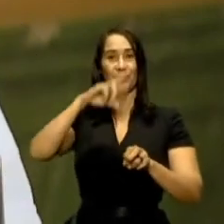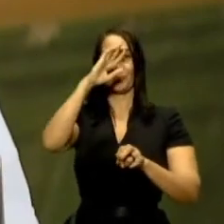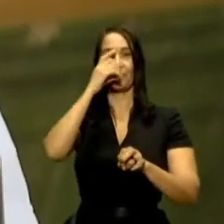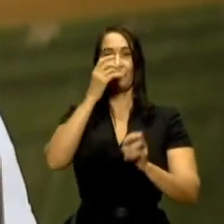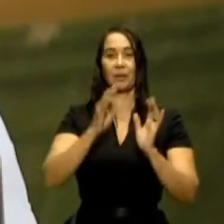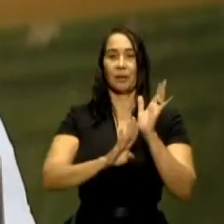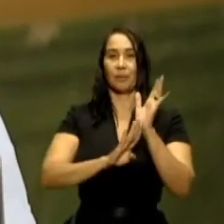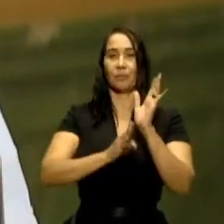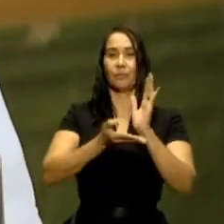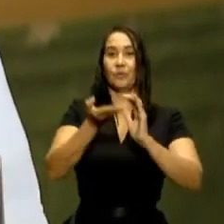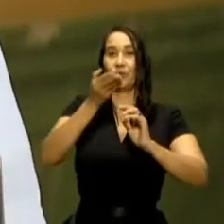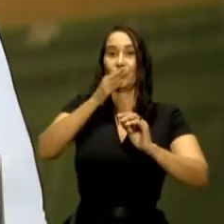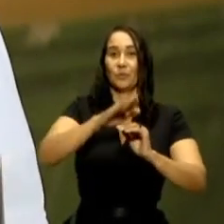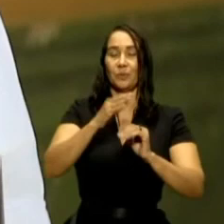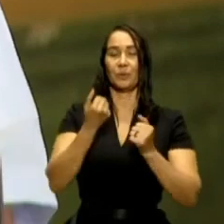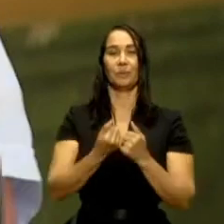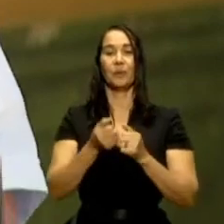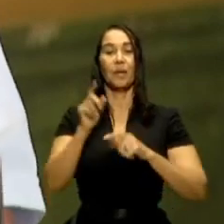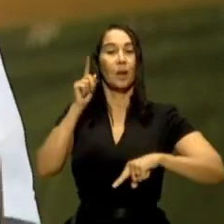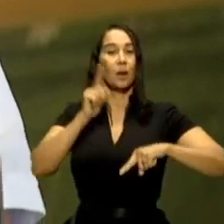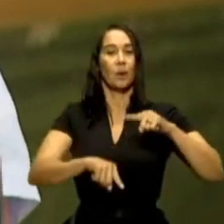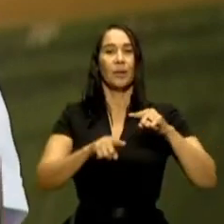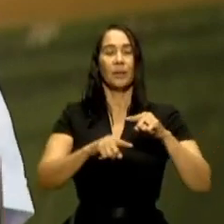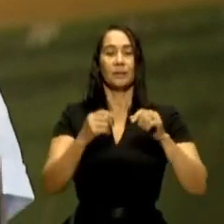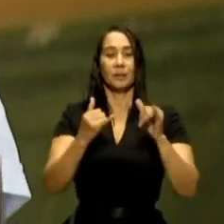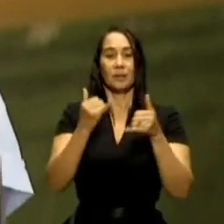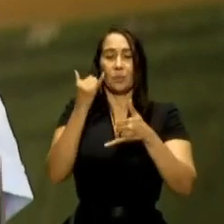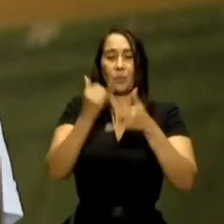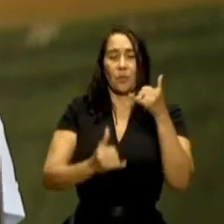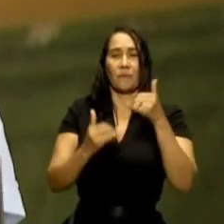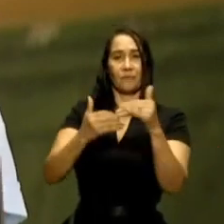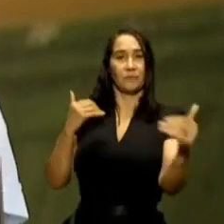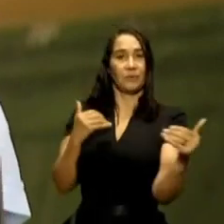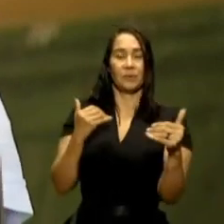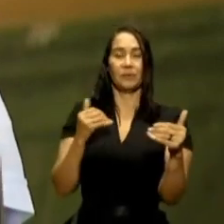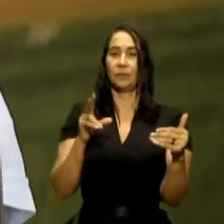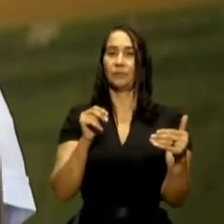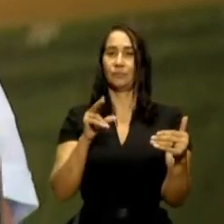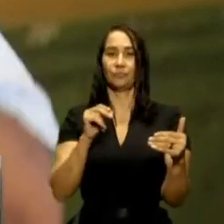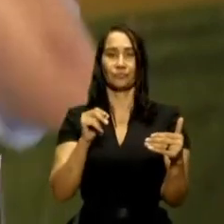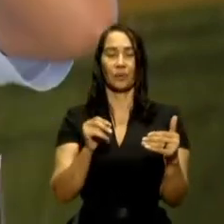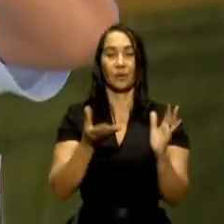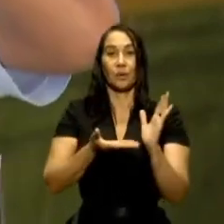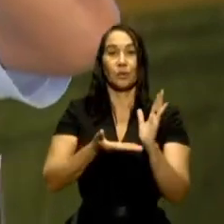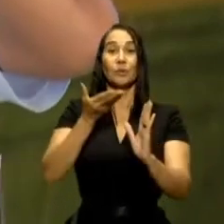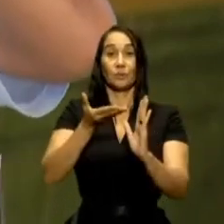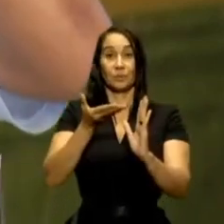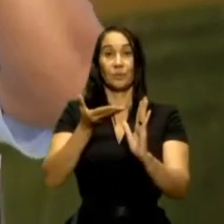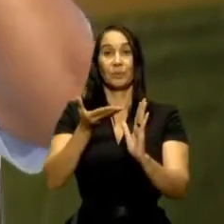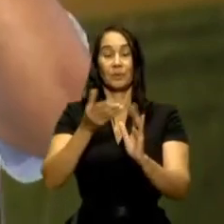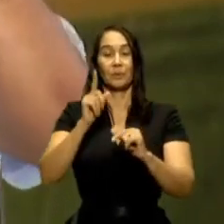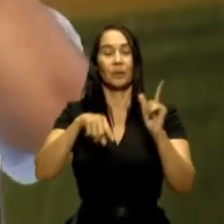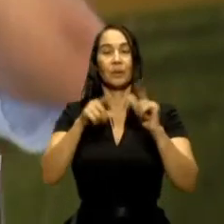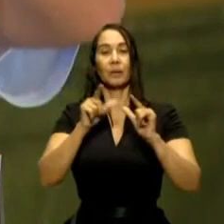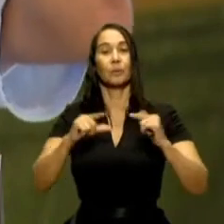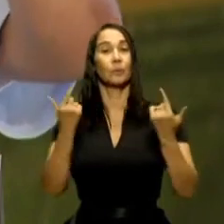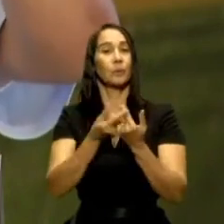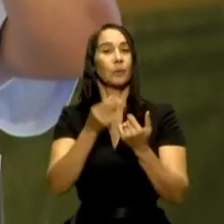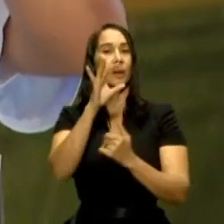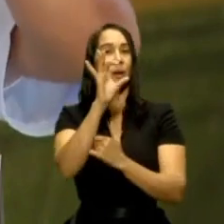subimos. Y ya no pueden decir, estamos en el último lugar, como siempre dicen. Subimos. En algunos